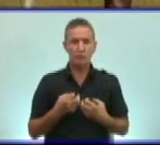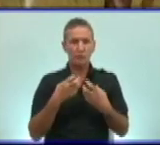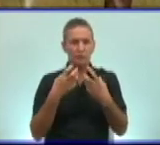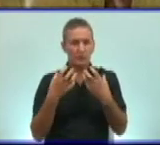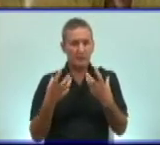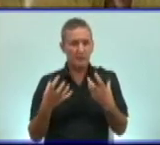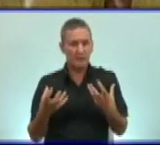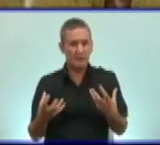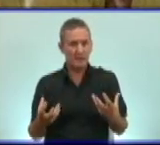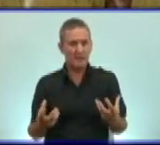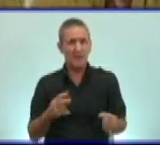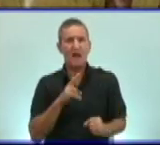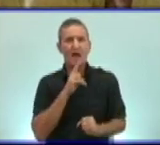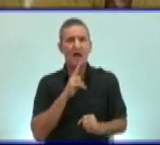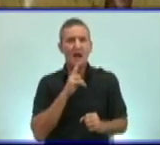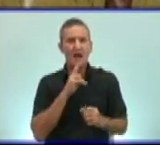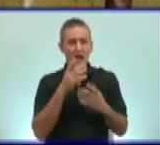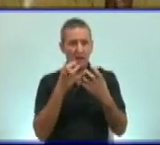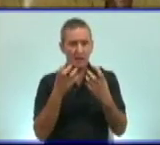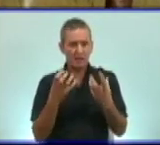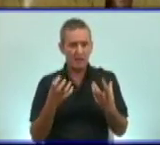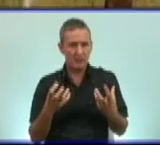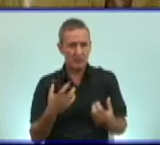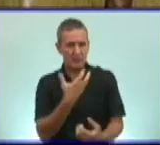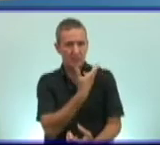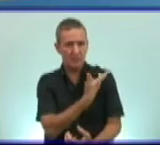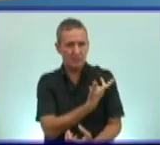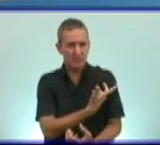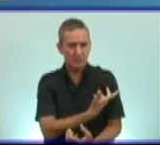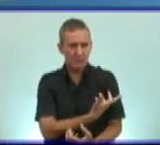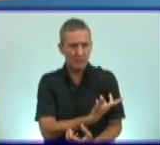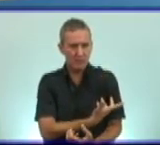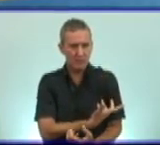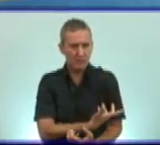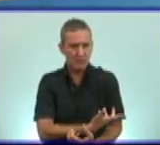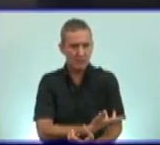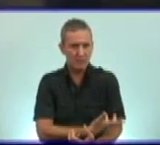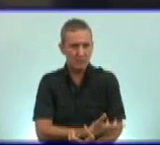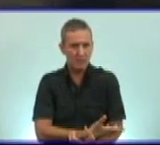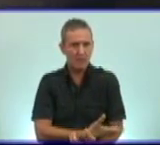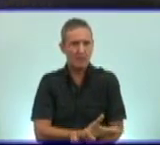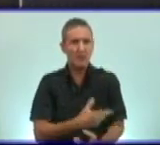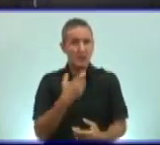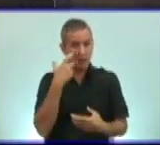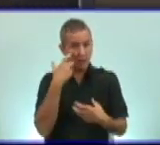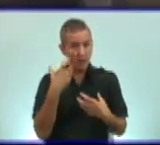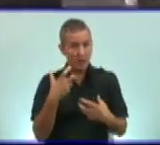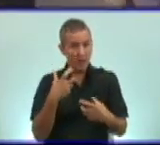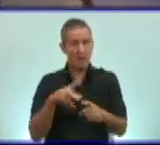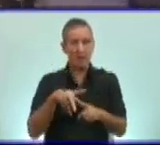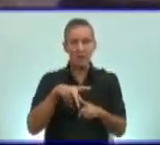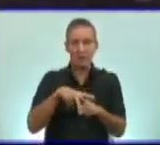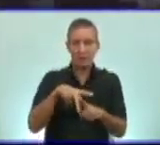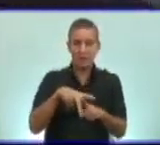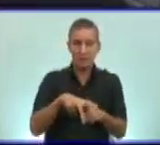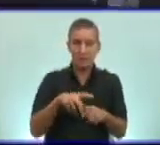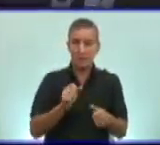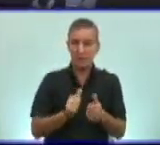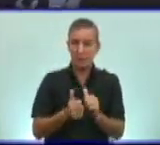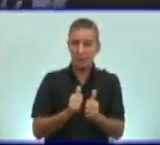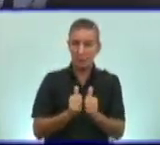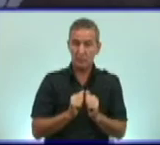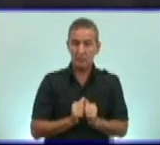3% el caballo está teniendo problemas fisiológicos. Por eso es muy importante que caballos de deporte y caballos que están sometidos a